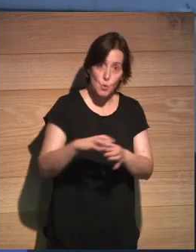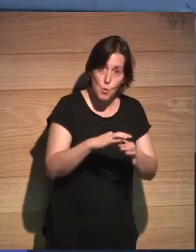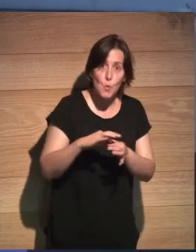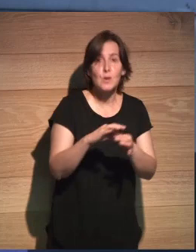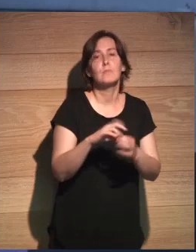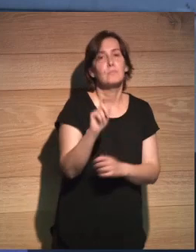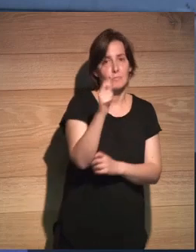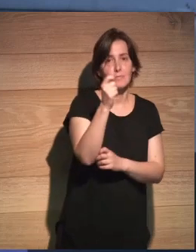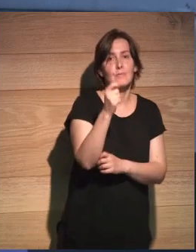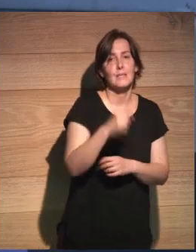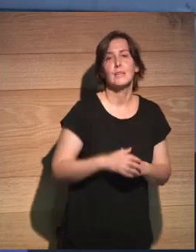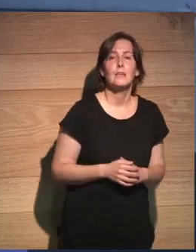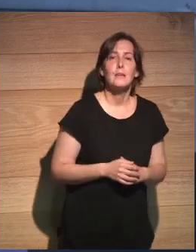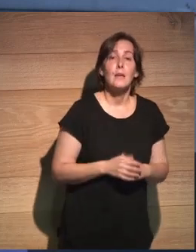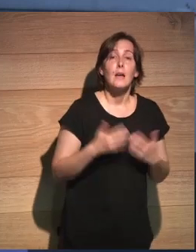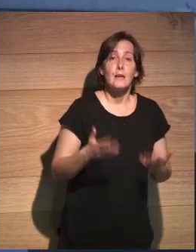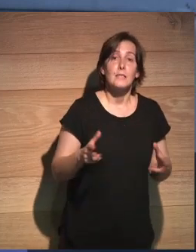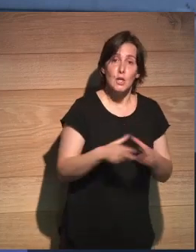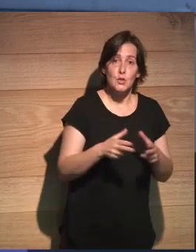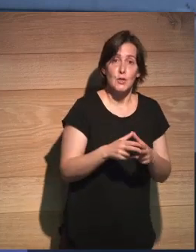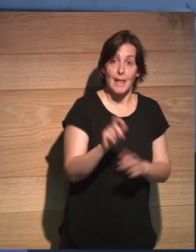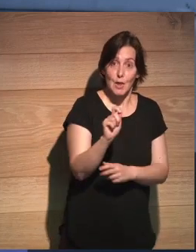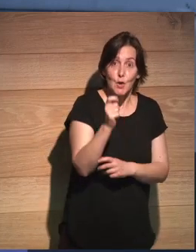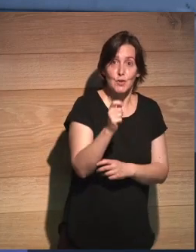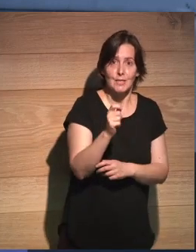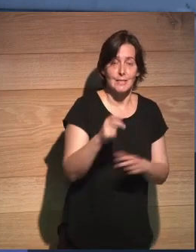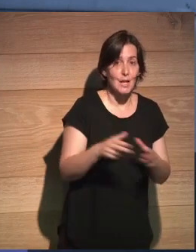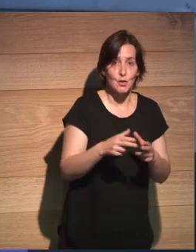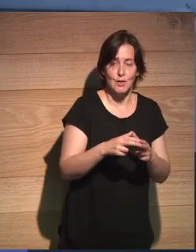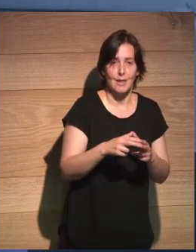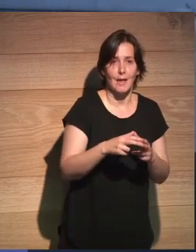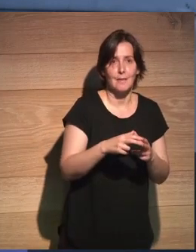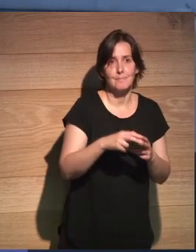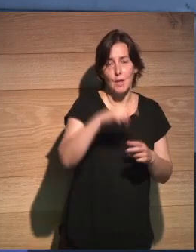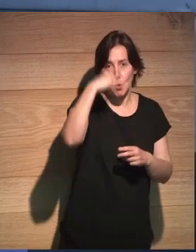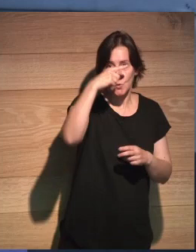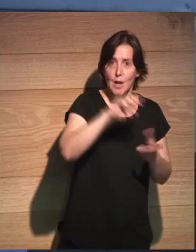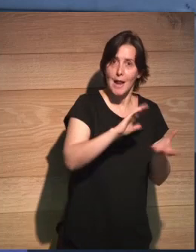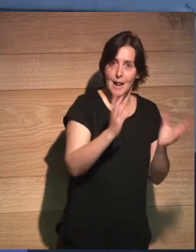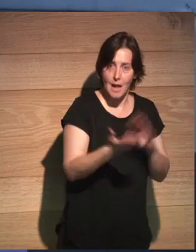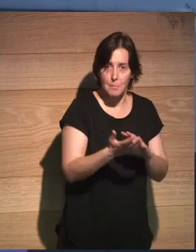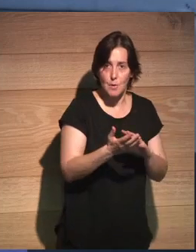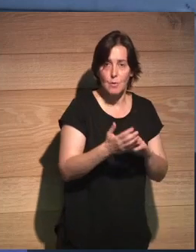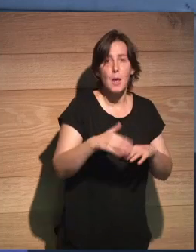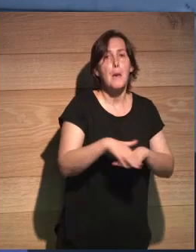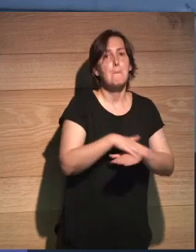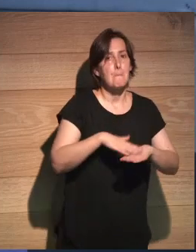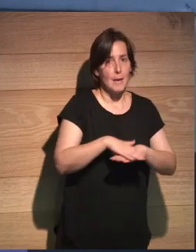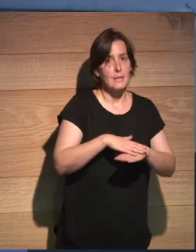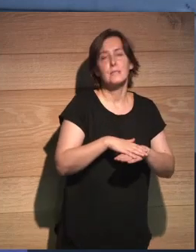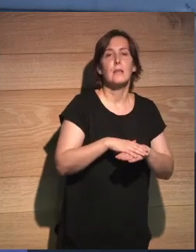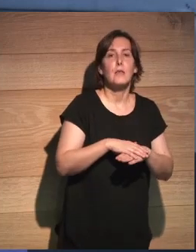forma, pues conseguir esa sociedad que todos queremos, con ese cambio cultural que tiene que estar basado en el conocimiento, en